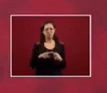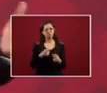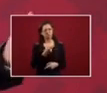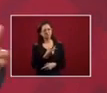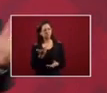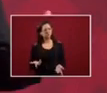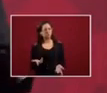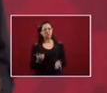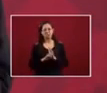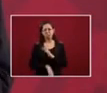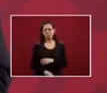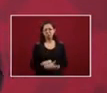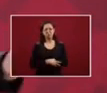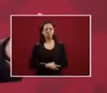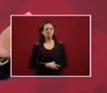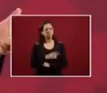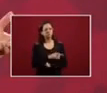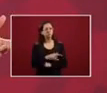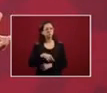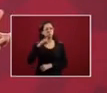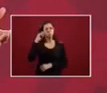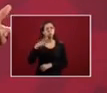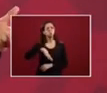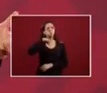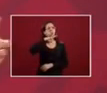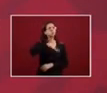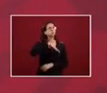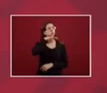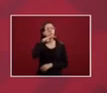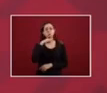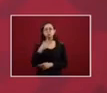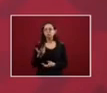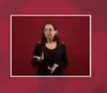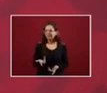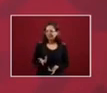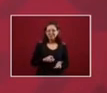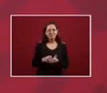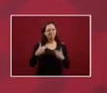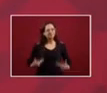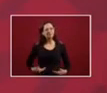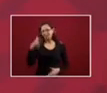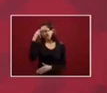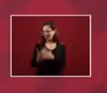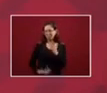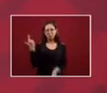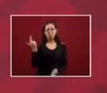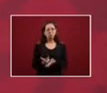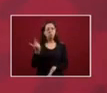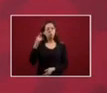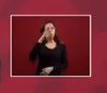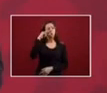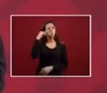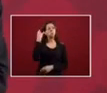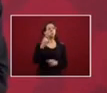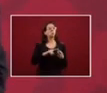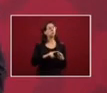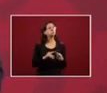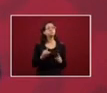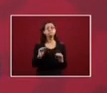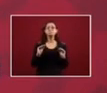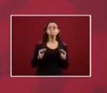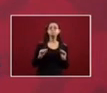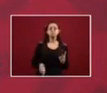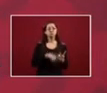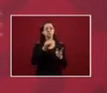nunca este vio nada sobre las violaciones graves los derechos humanos al instituto la transparencia